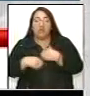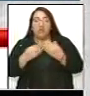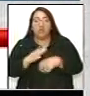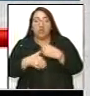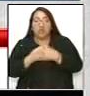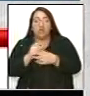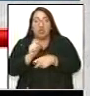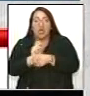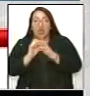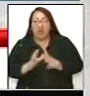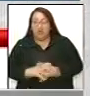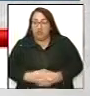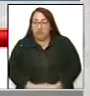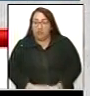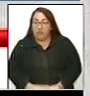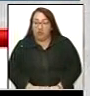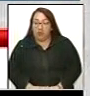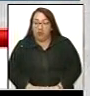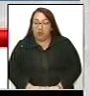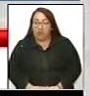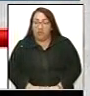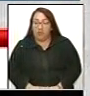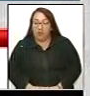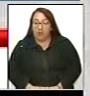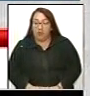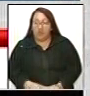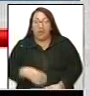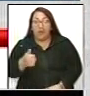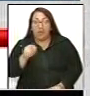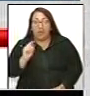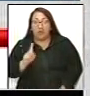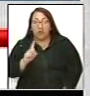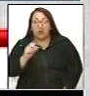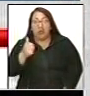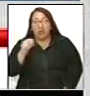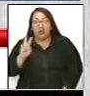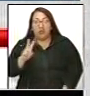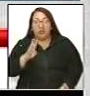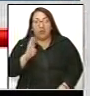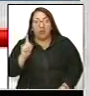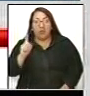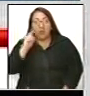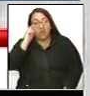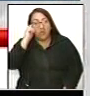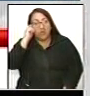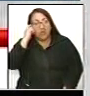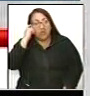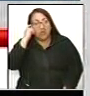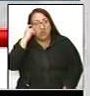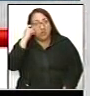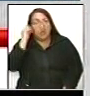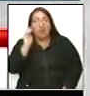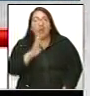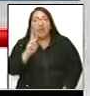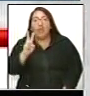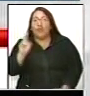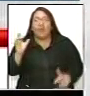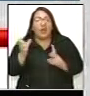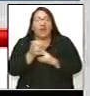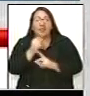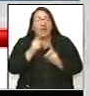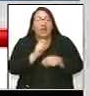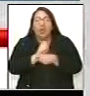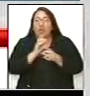los estudiantes. Se adquiere, como decíamos, nivel A1, A2, B1, B2, que no alcanzan los